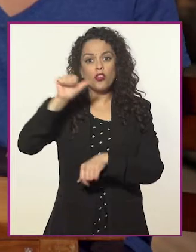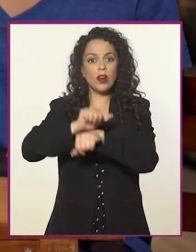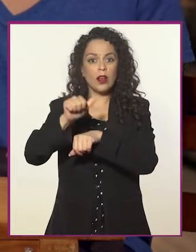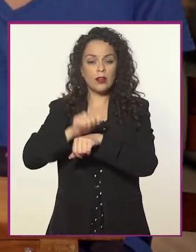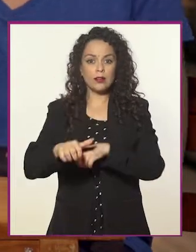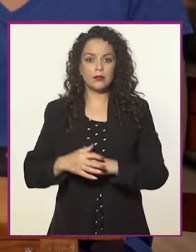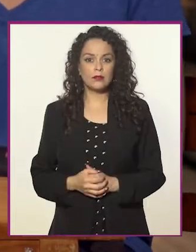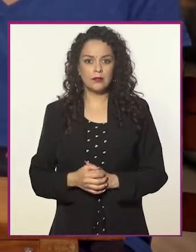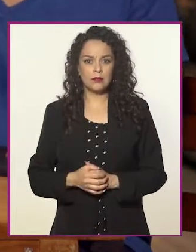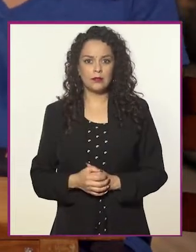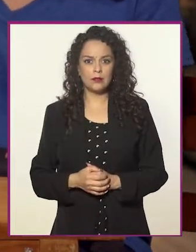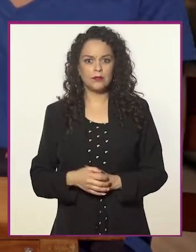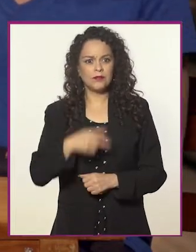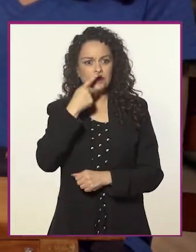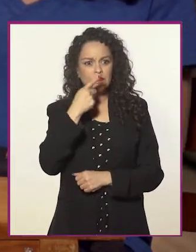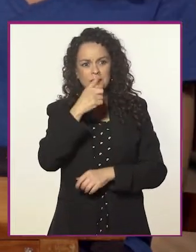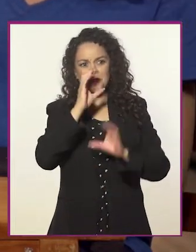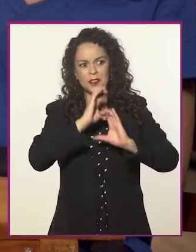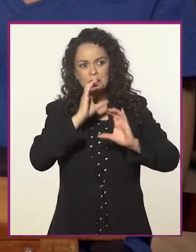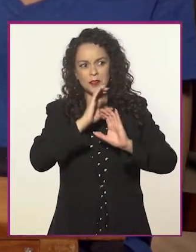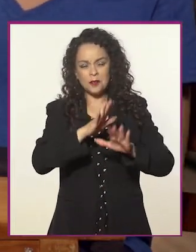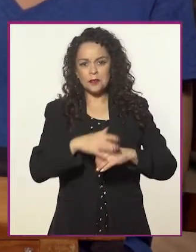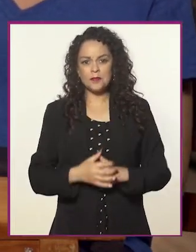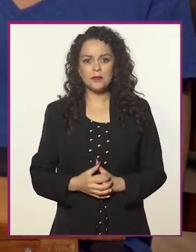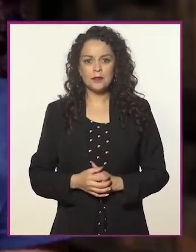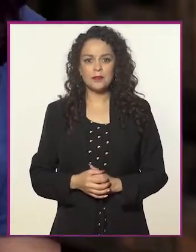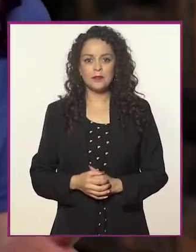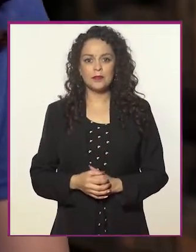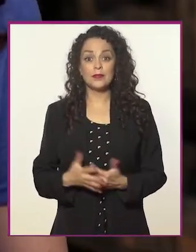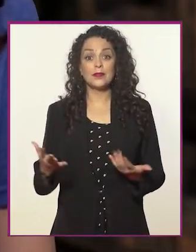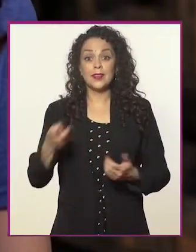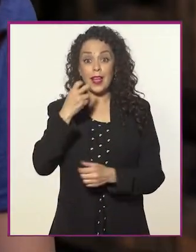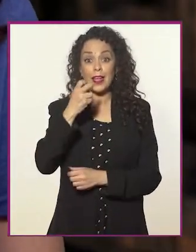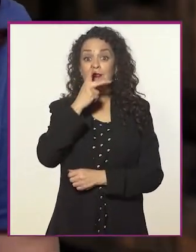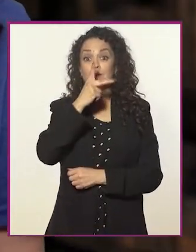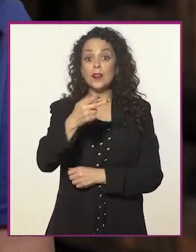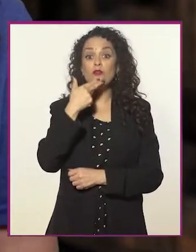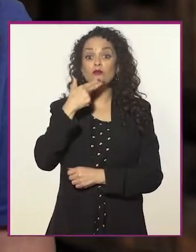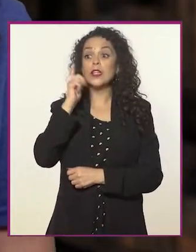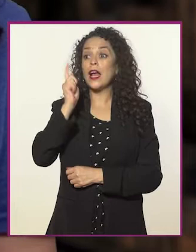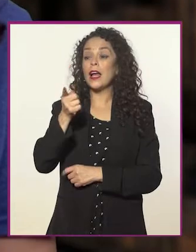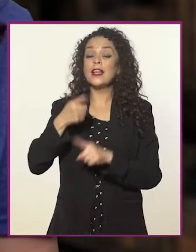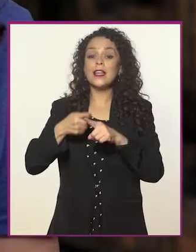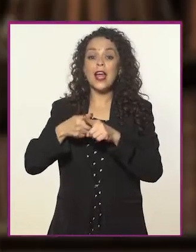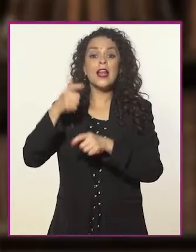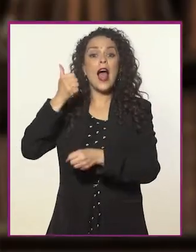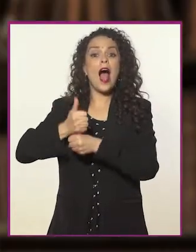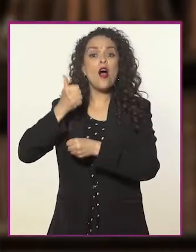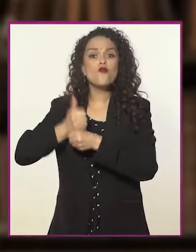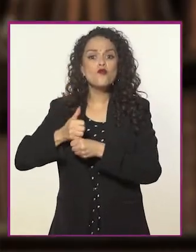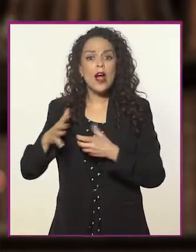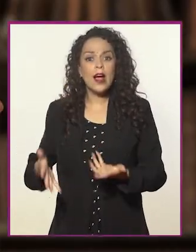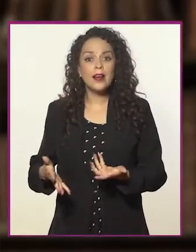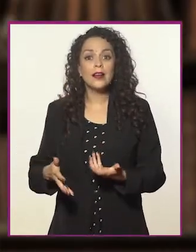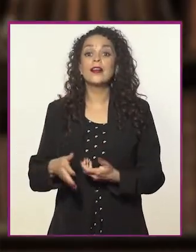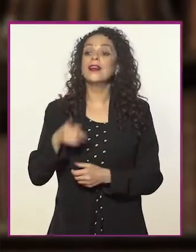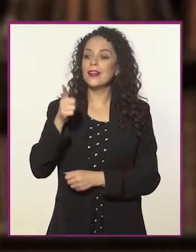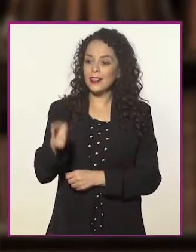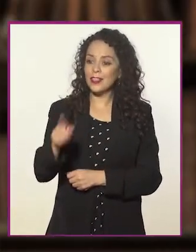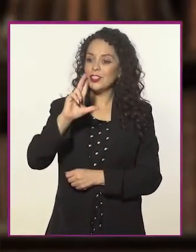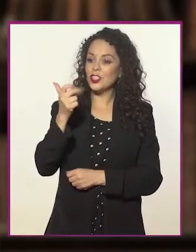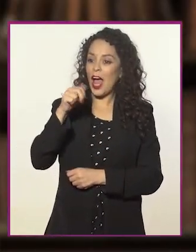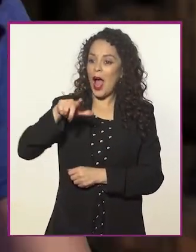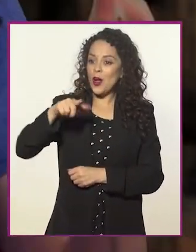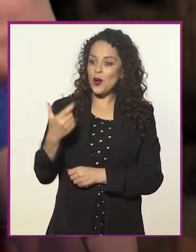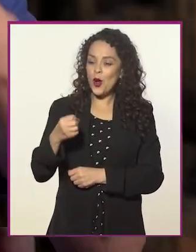chole changa chilanga, qué chafa chamba te chutas. Ay, eran palabras que usaba el abuelo. Póngase chango,